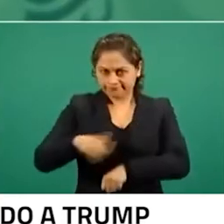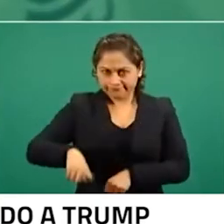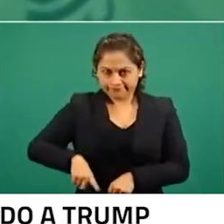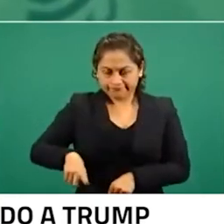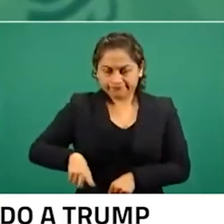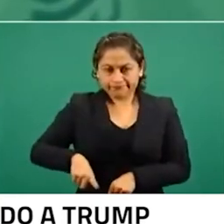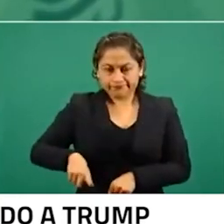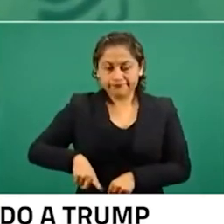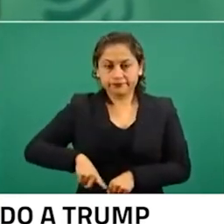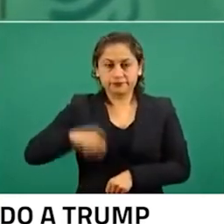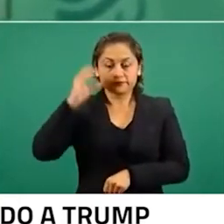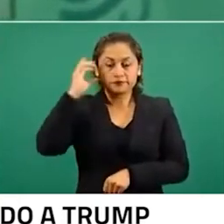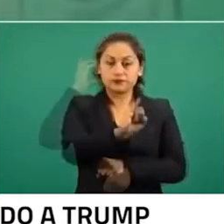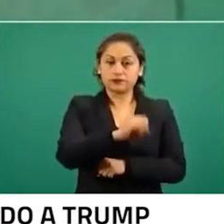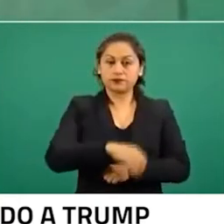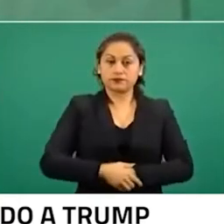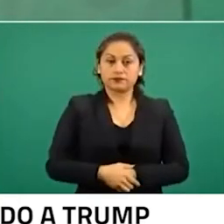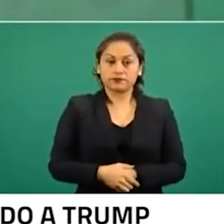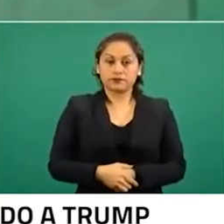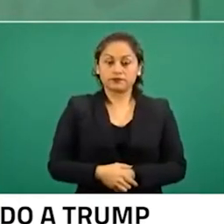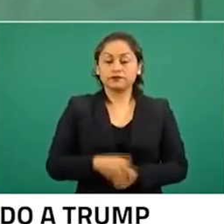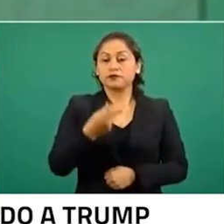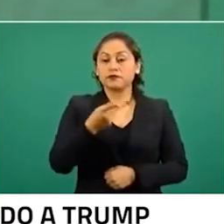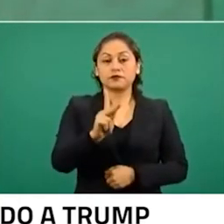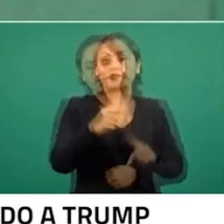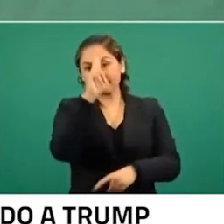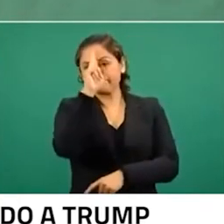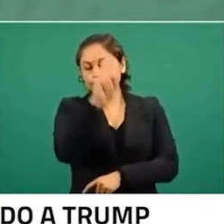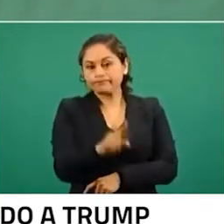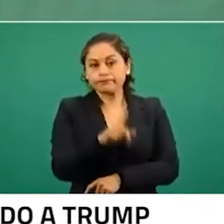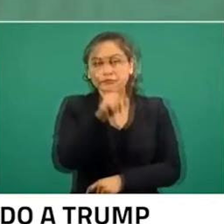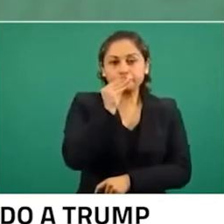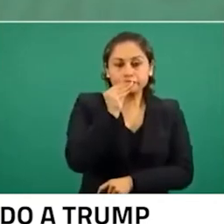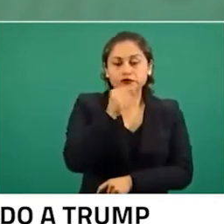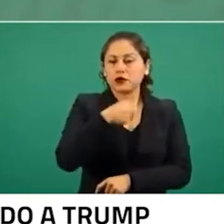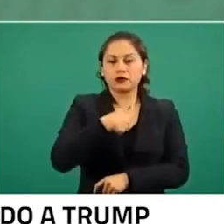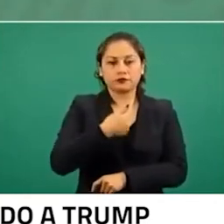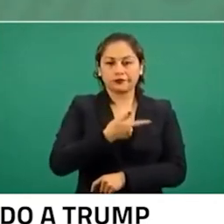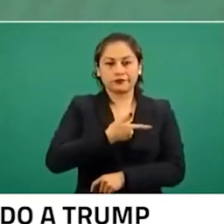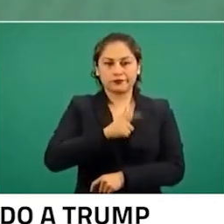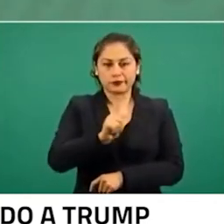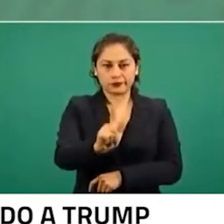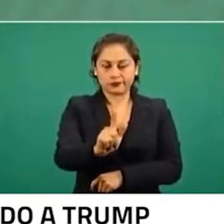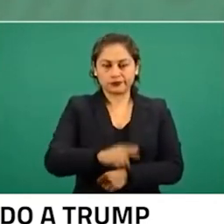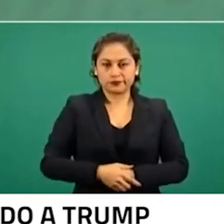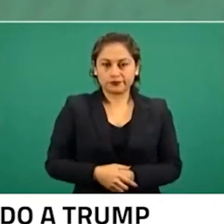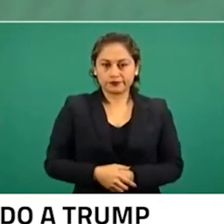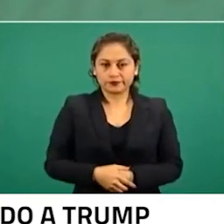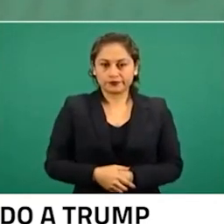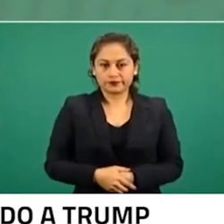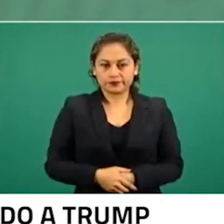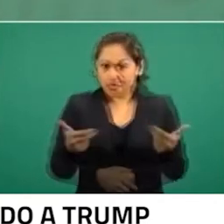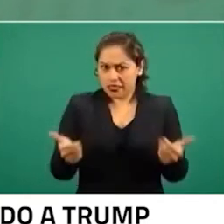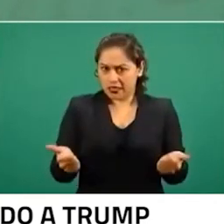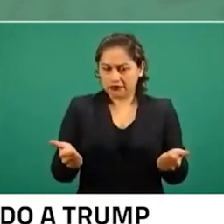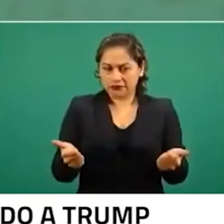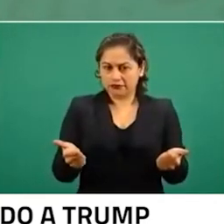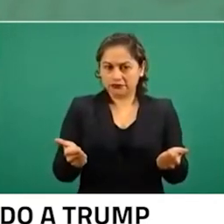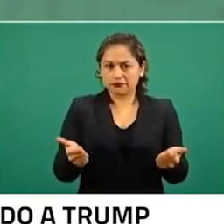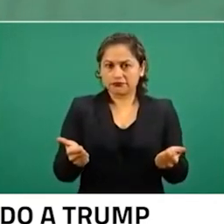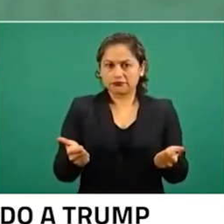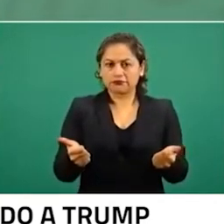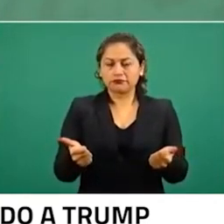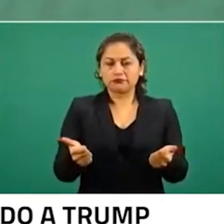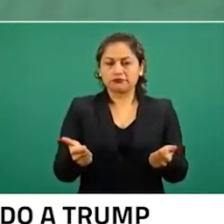que respeto, pero no me gusta la censura. No me gusta que a nadie lo